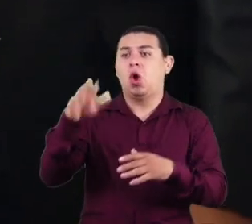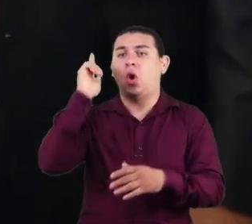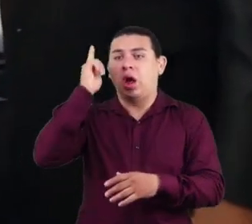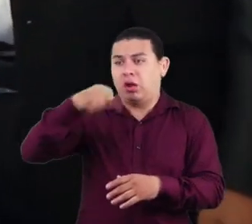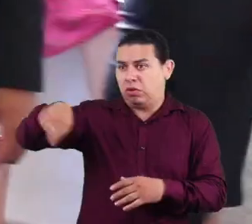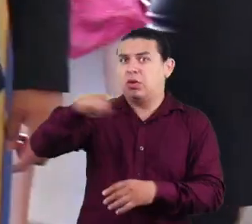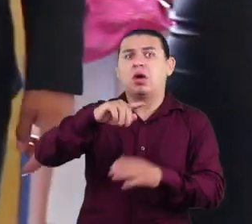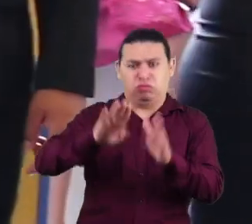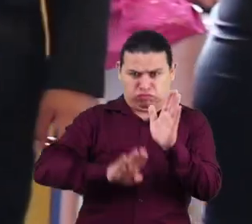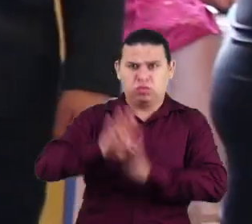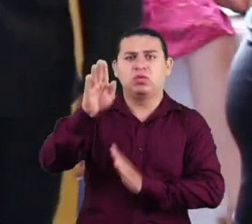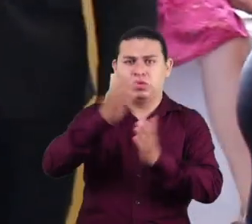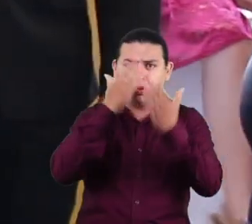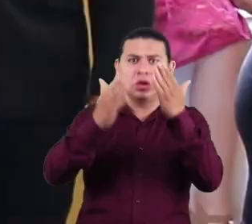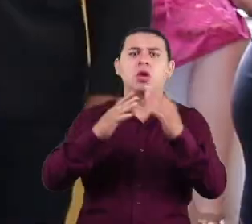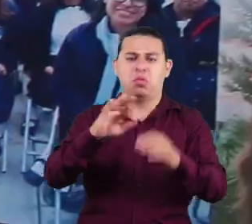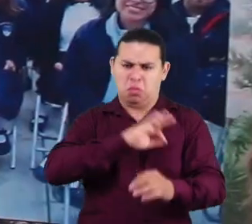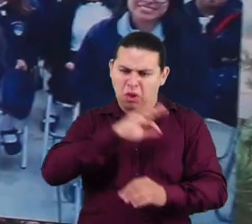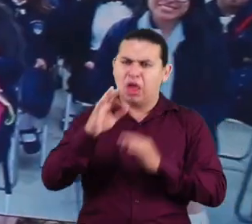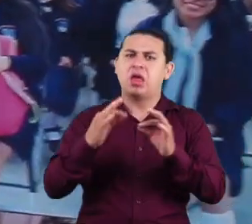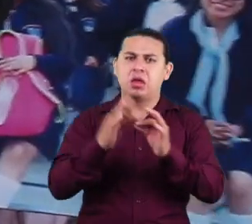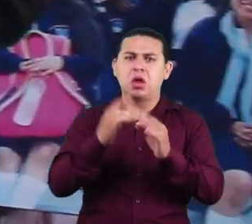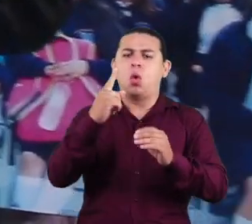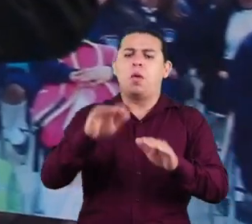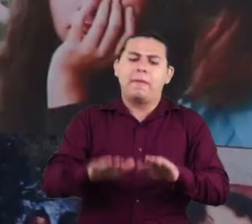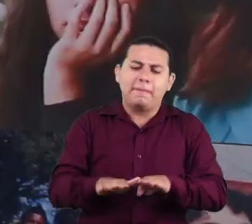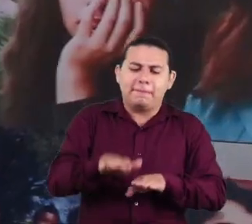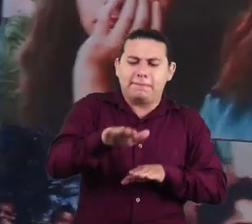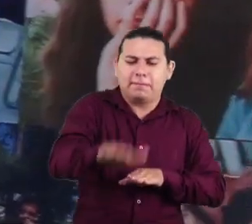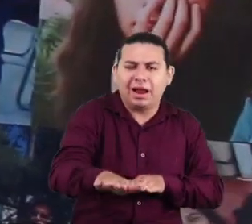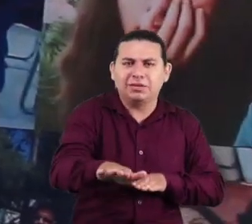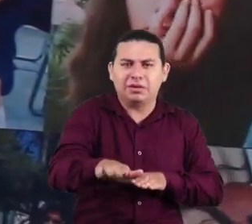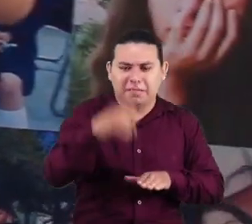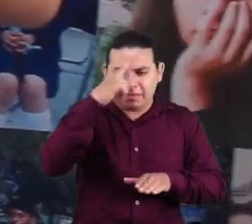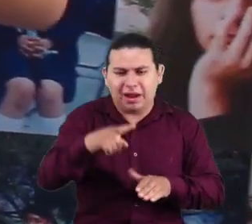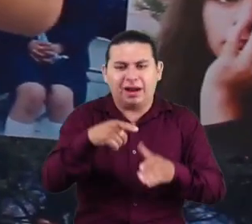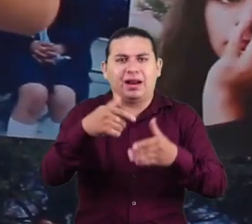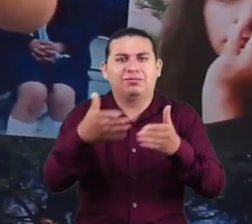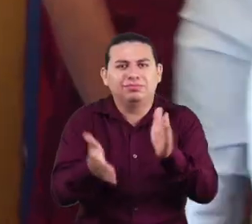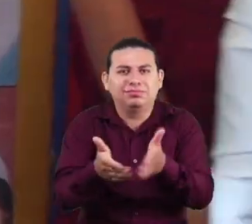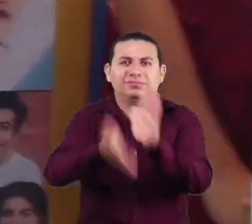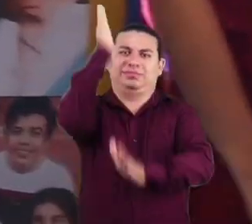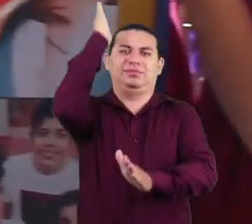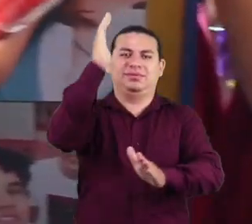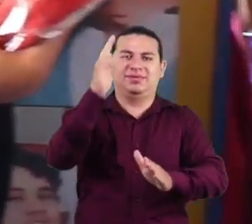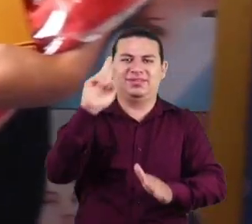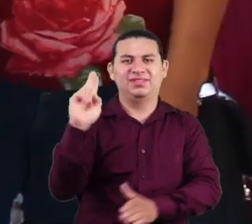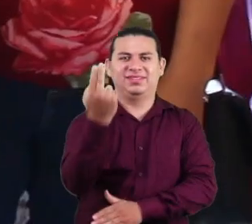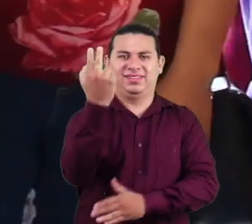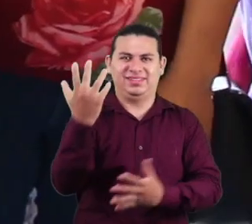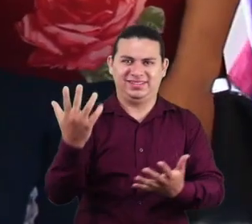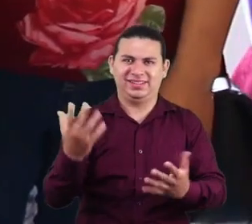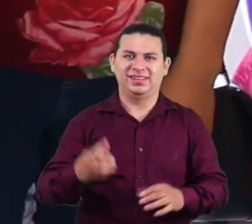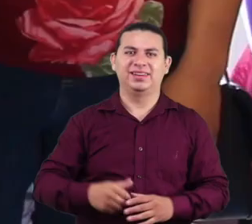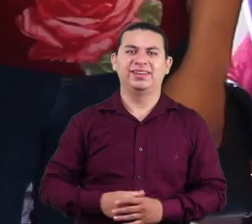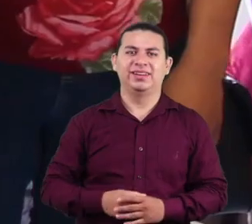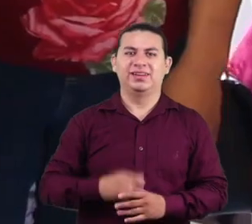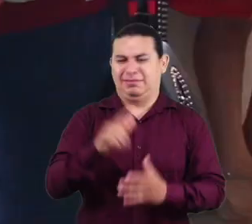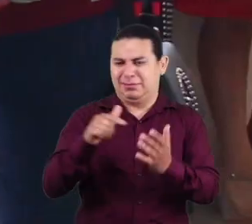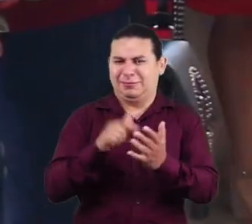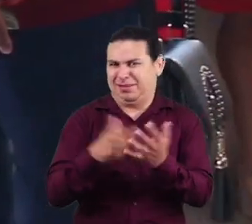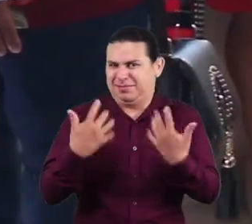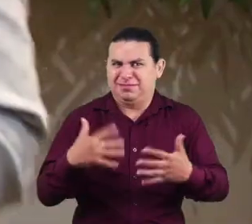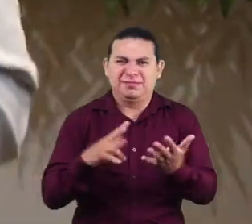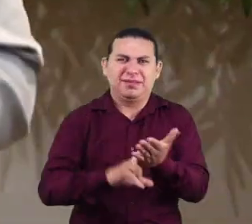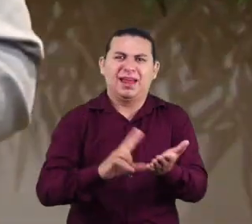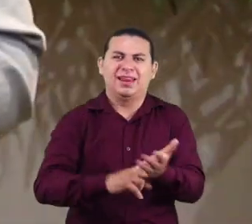que todo se puede. Este es un paso más de aquí a la universidad y pues que le echen muchas ganas porque sí se